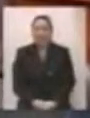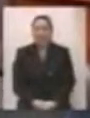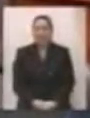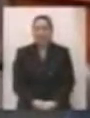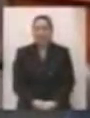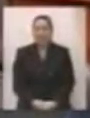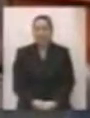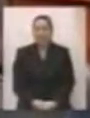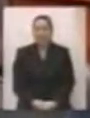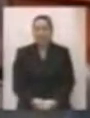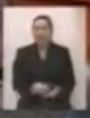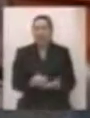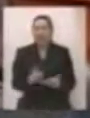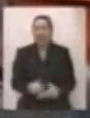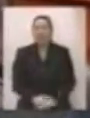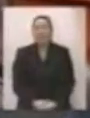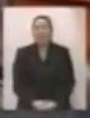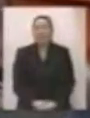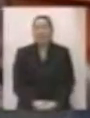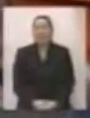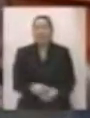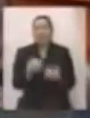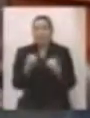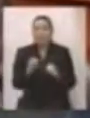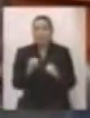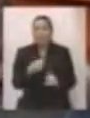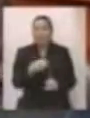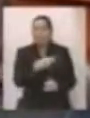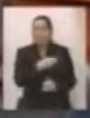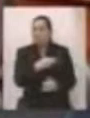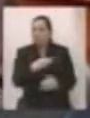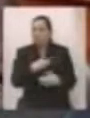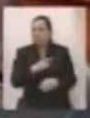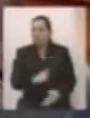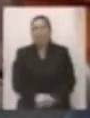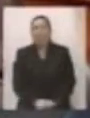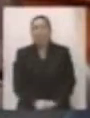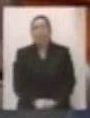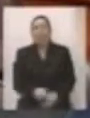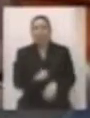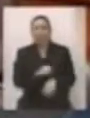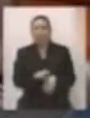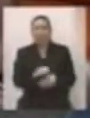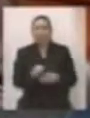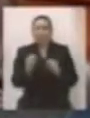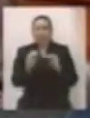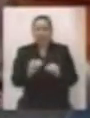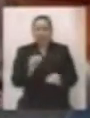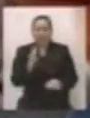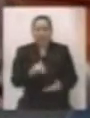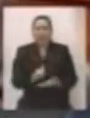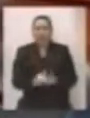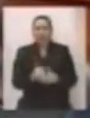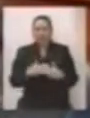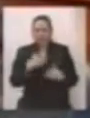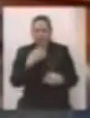Tiempo adicional. De las denuncias policiales, de la información del Ministerio Público, de la capacidad de imponer sanciones